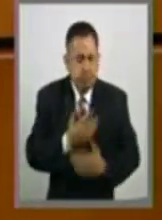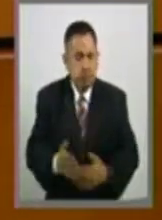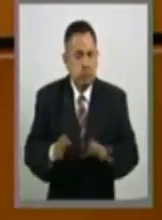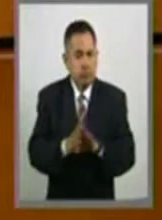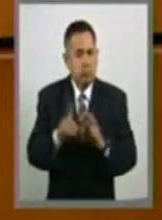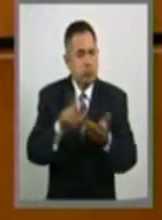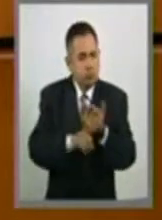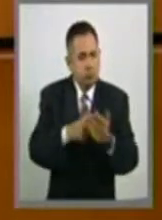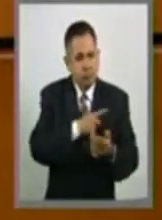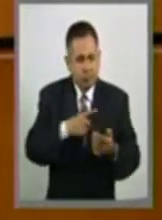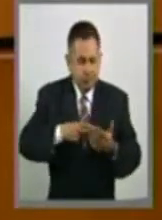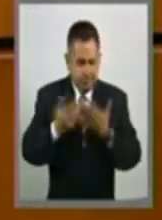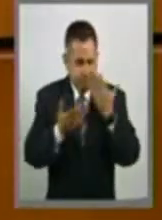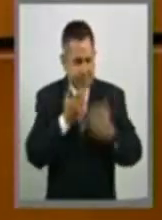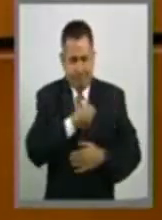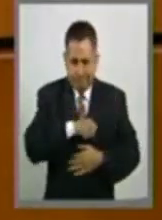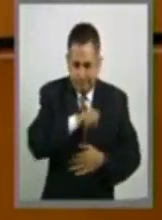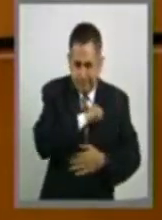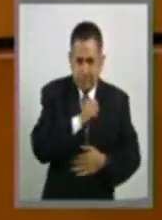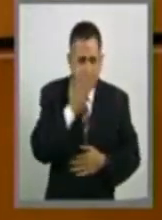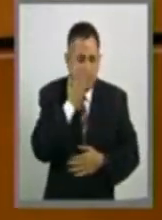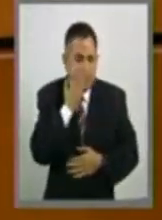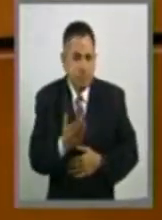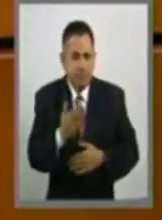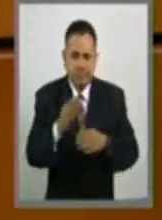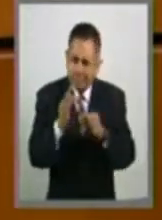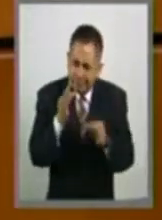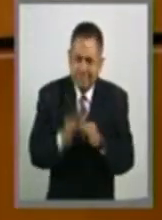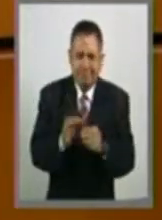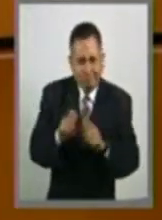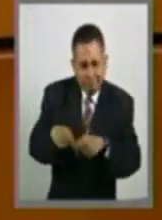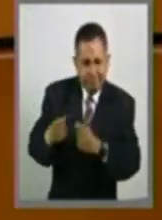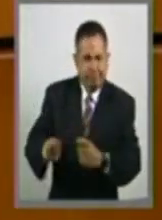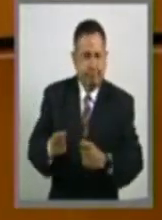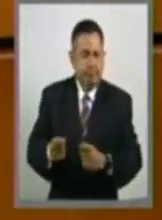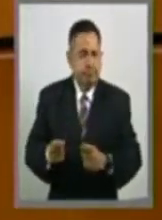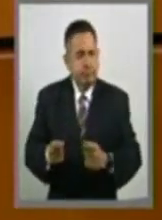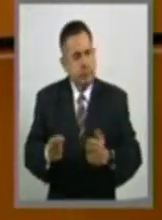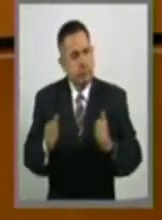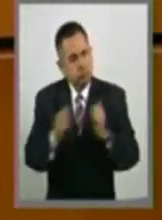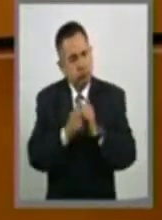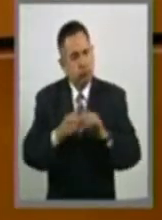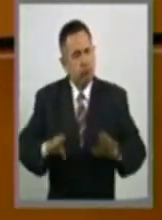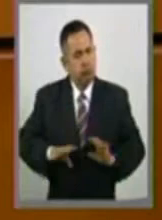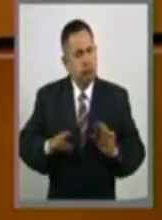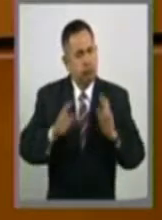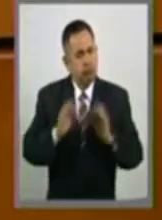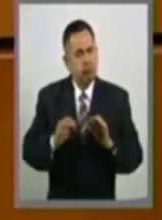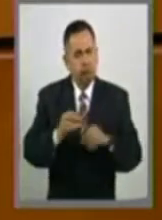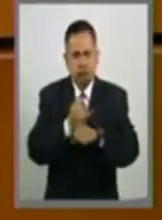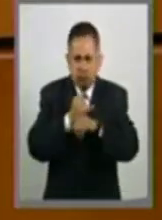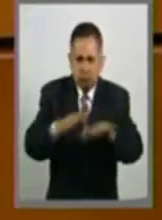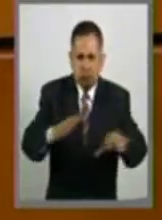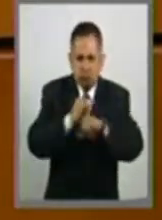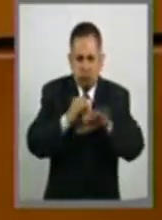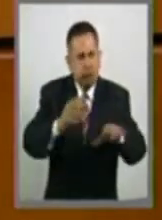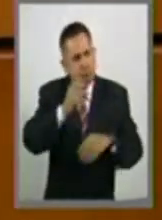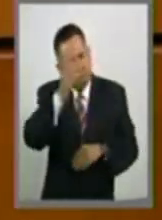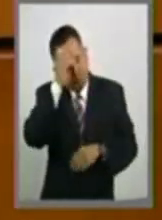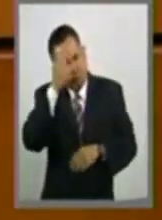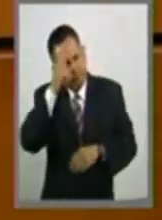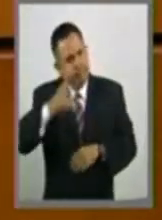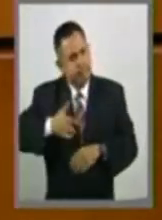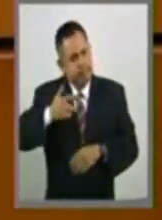de un sistema de salud eficaz y eficiente, con adecuados sistemas de información y búsqueda